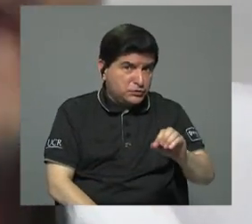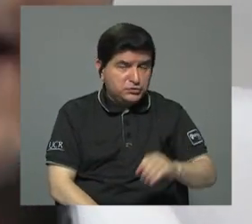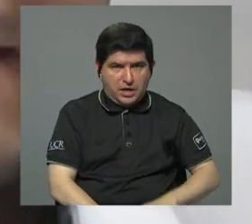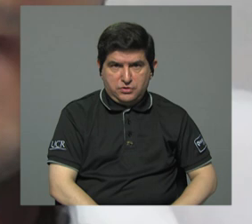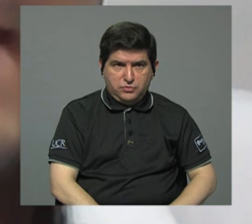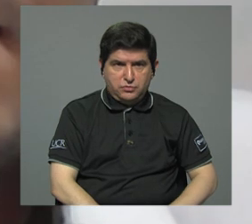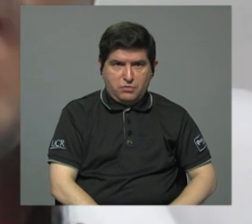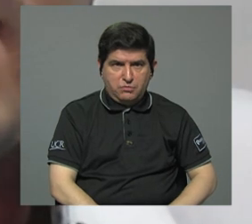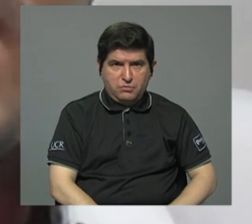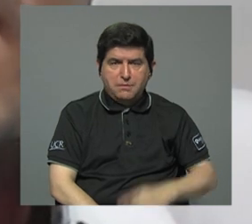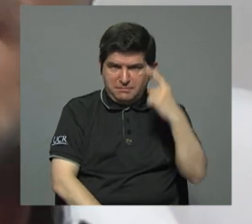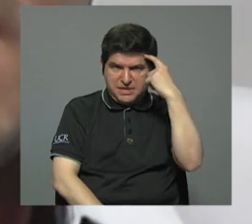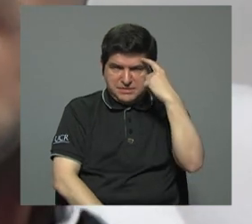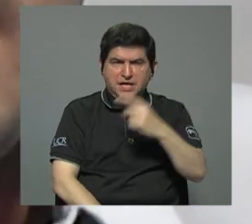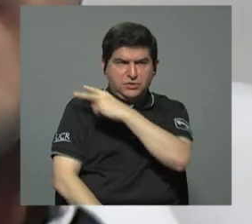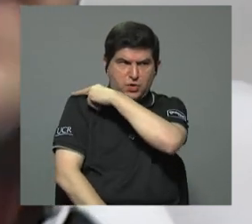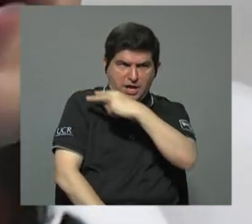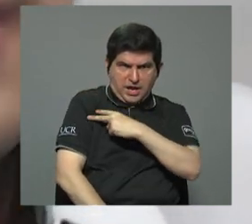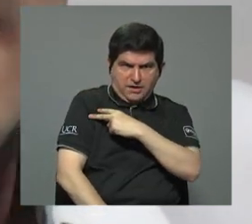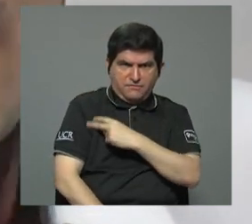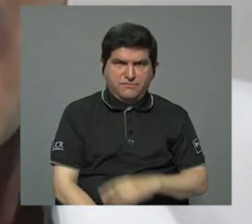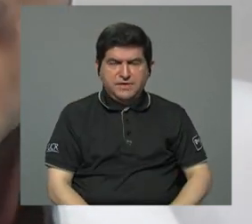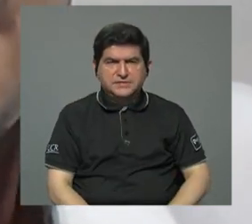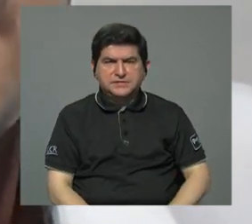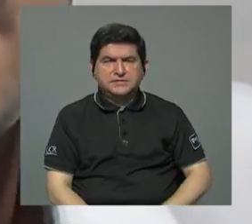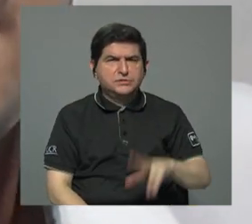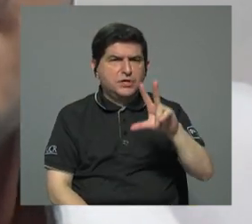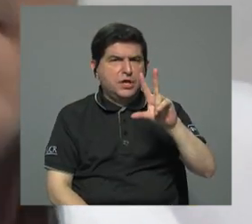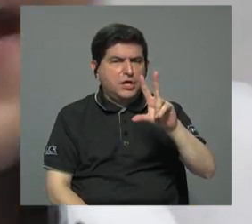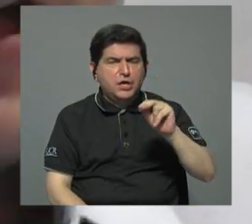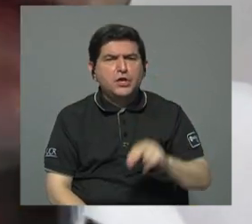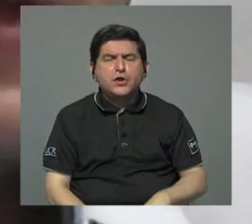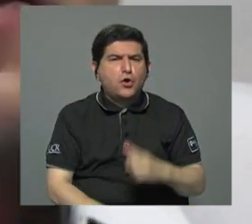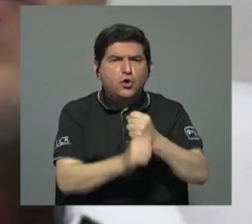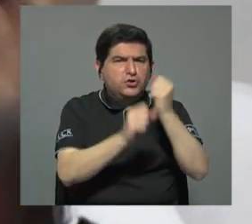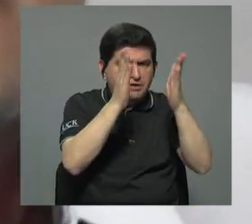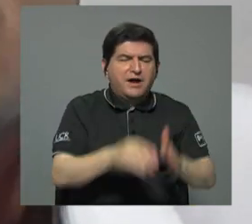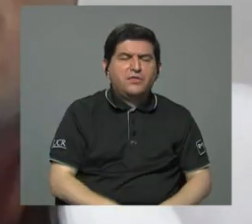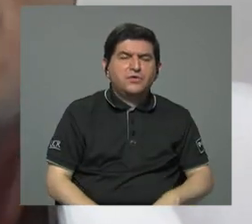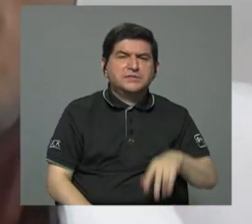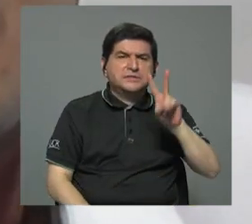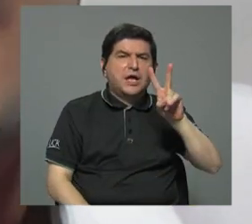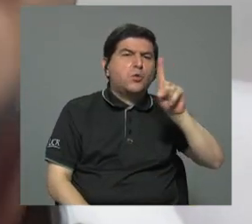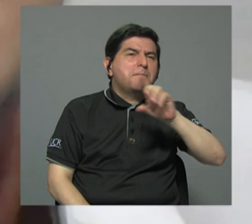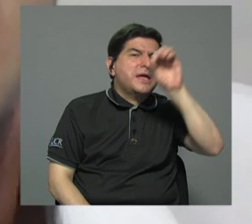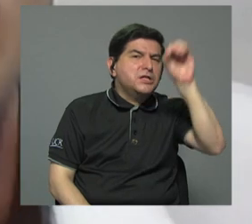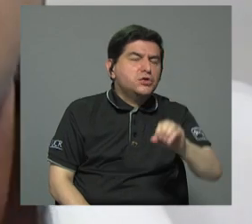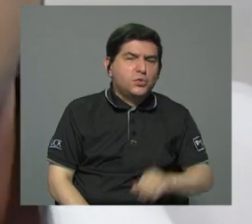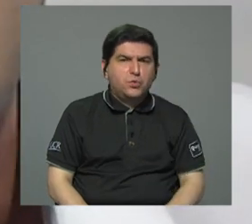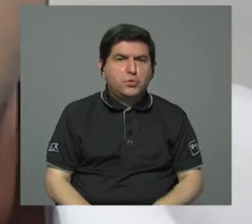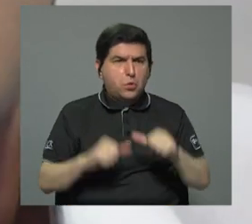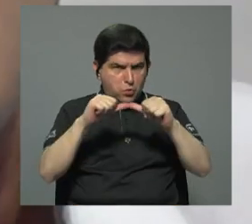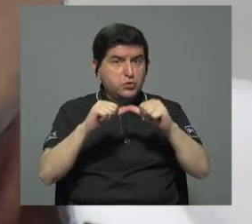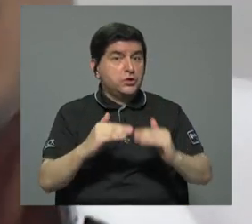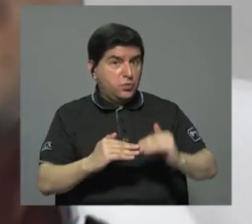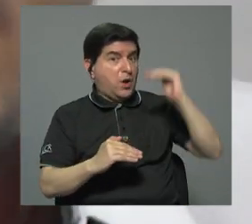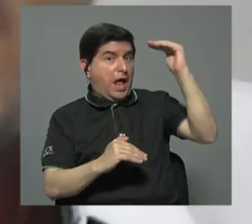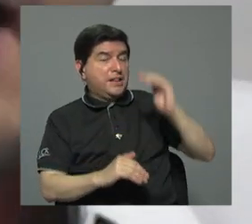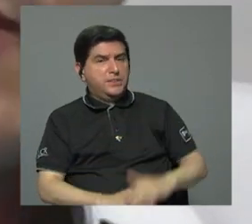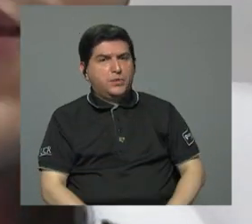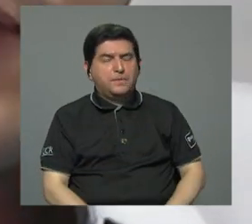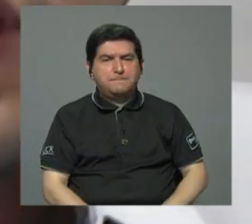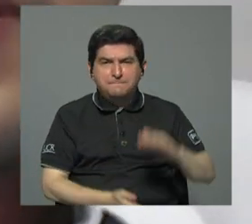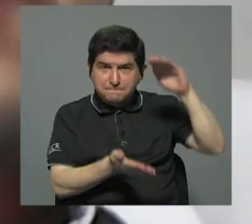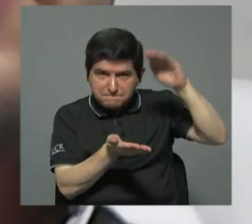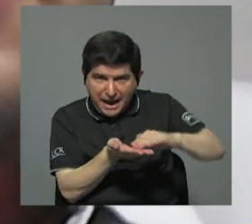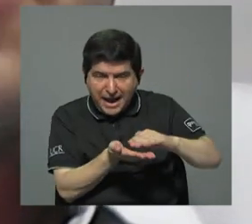a la parte de los patronos, en vez de los trabajadores, quedaría un 21%, que sigue siendo bastante alto. Si lo